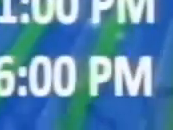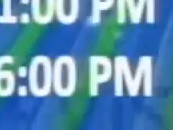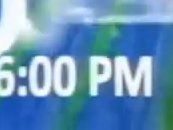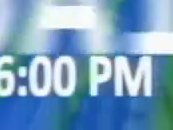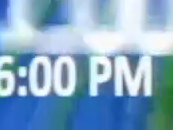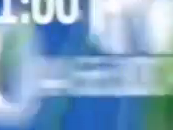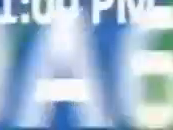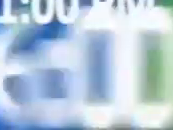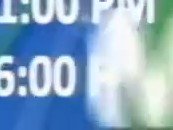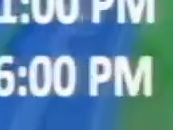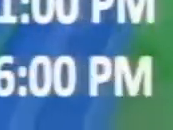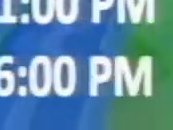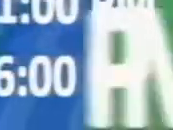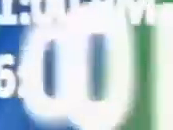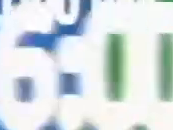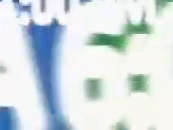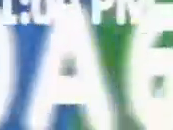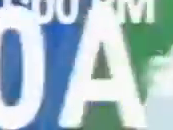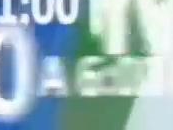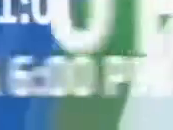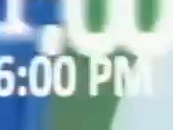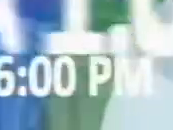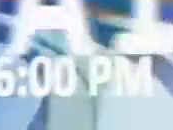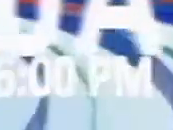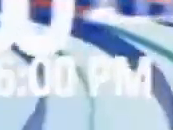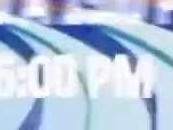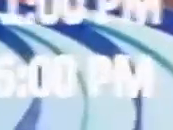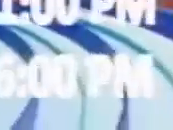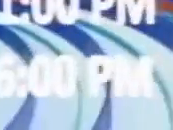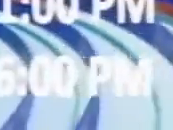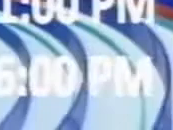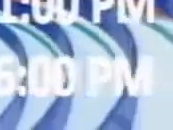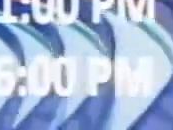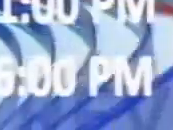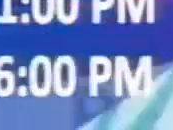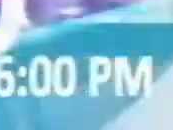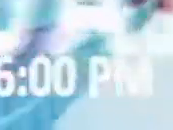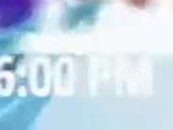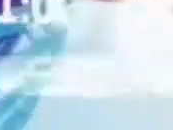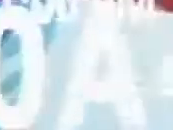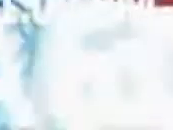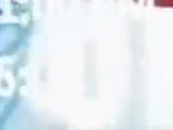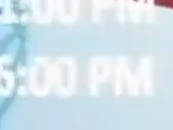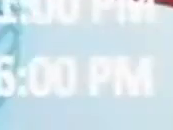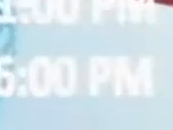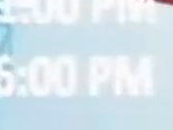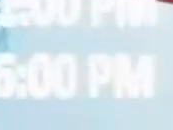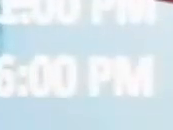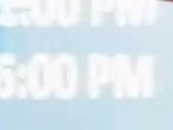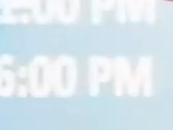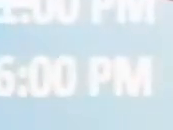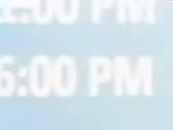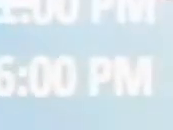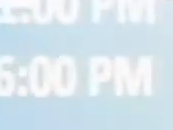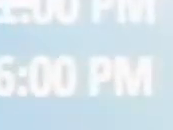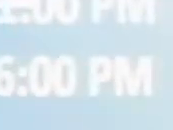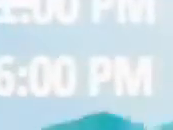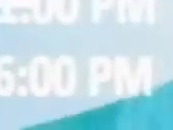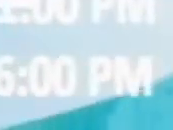nos incluye a todos. Les invitamos a que continúen en la sintonía siempre. Por Telecristal.